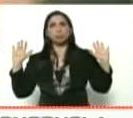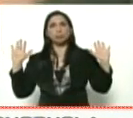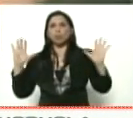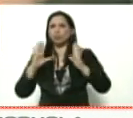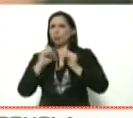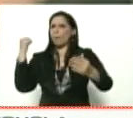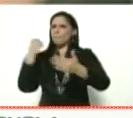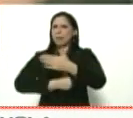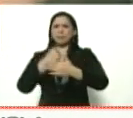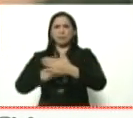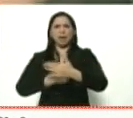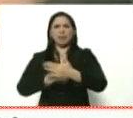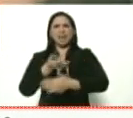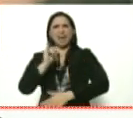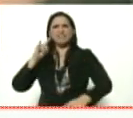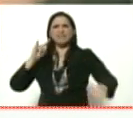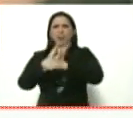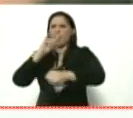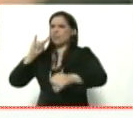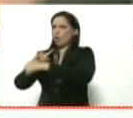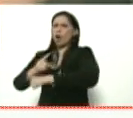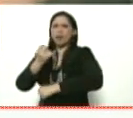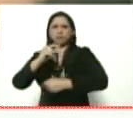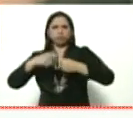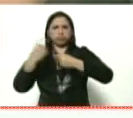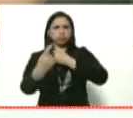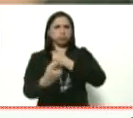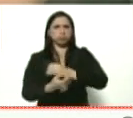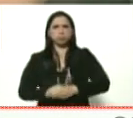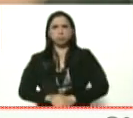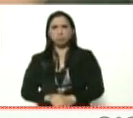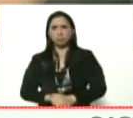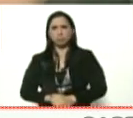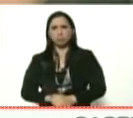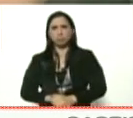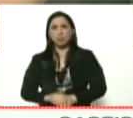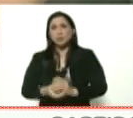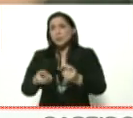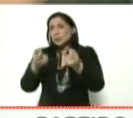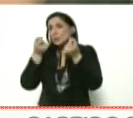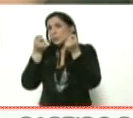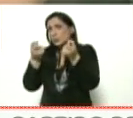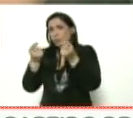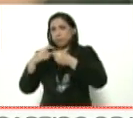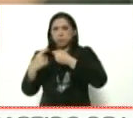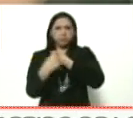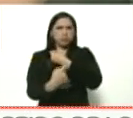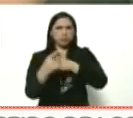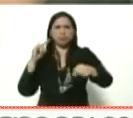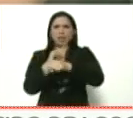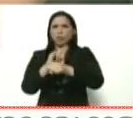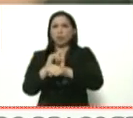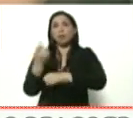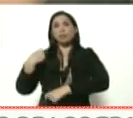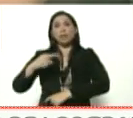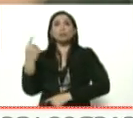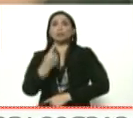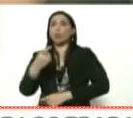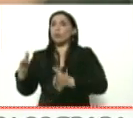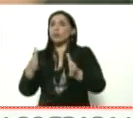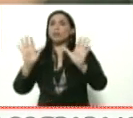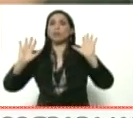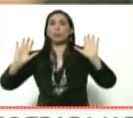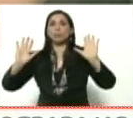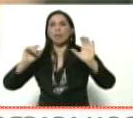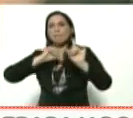las batallas hay traidores, hay desertores. Y los poquísimos desertores y traidores tienen un solo destino,